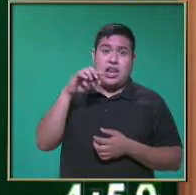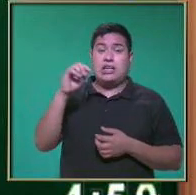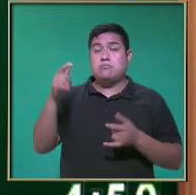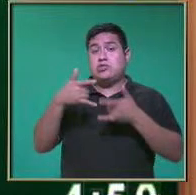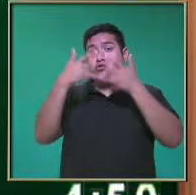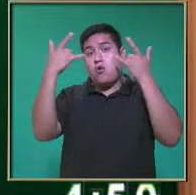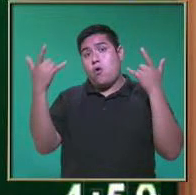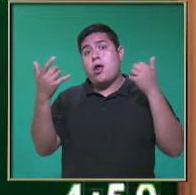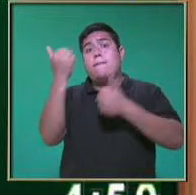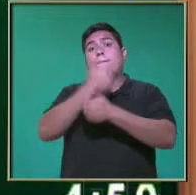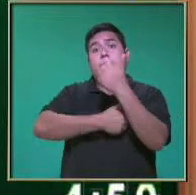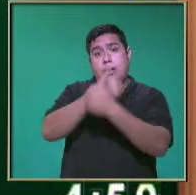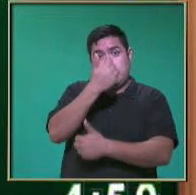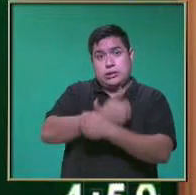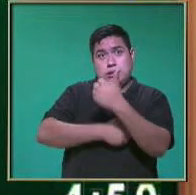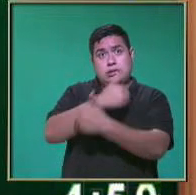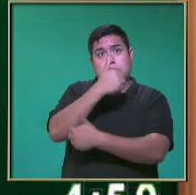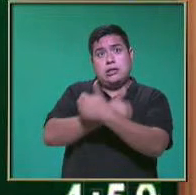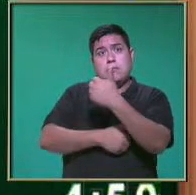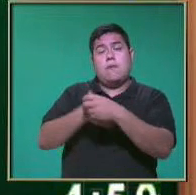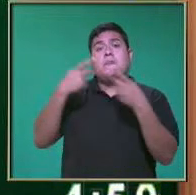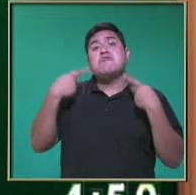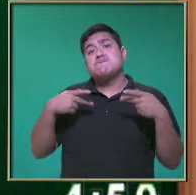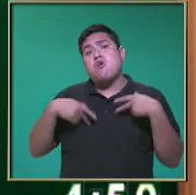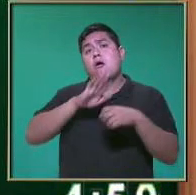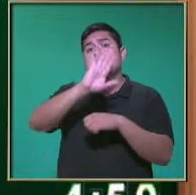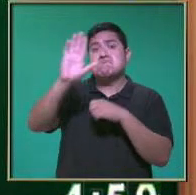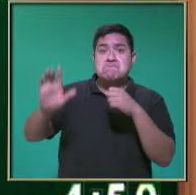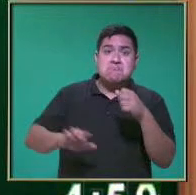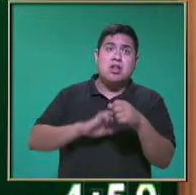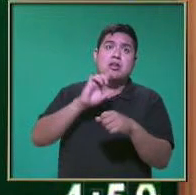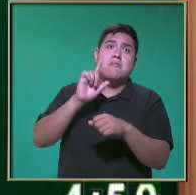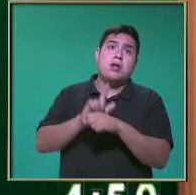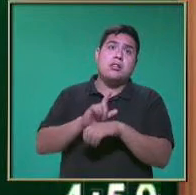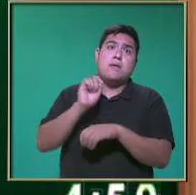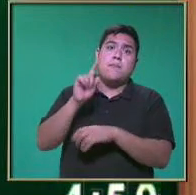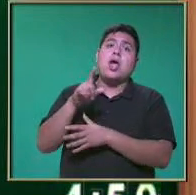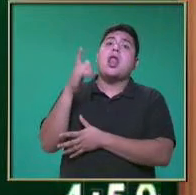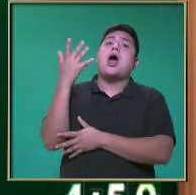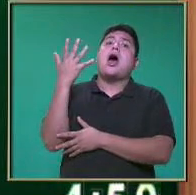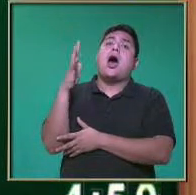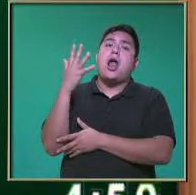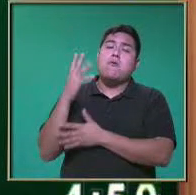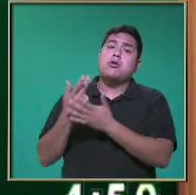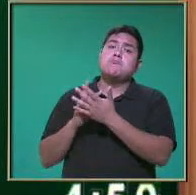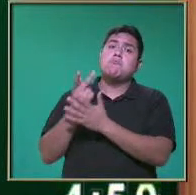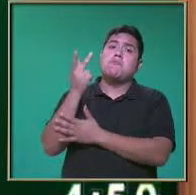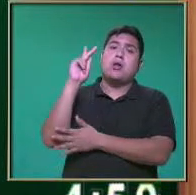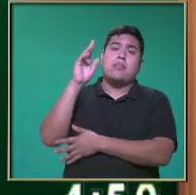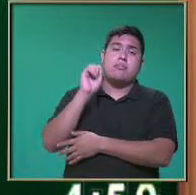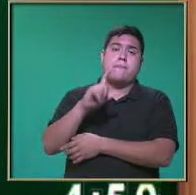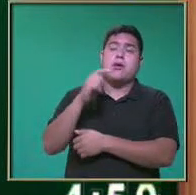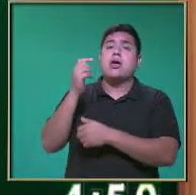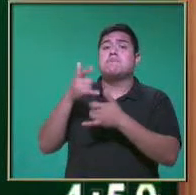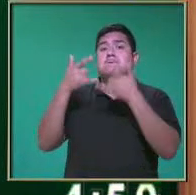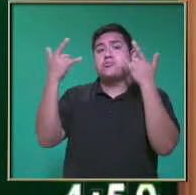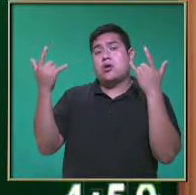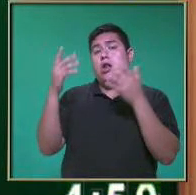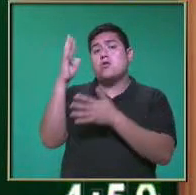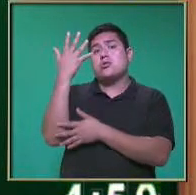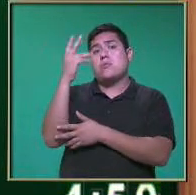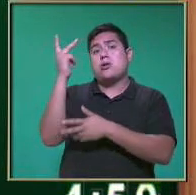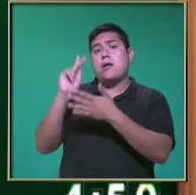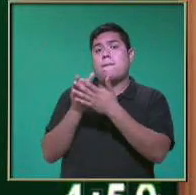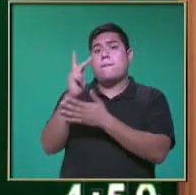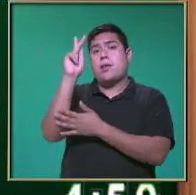historia. Recuerda que pueden ser personas o pueden ser animales. Incluso también podrían ser plantas. Hay historias en las que los árboles